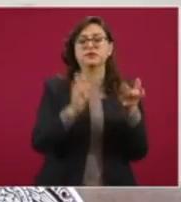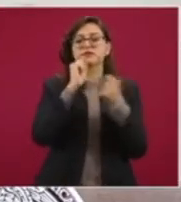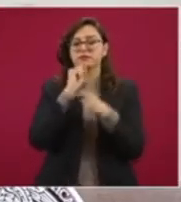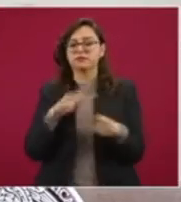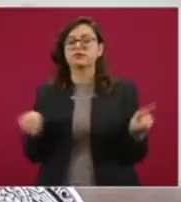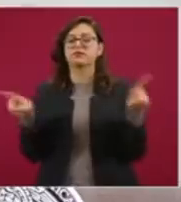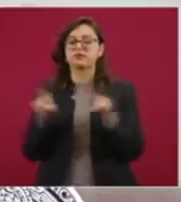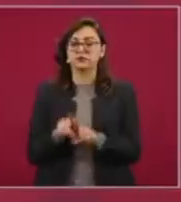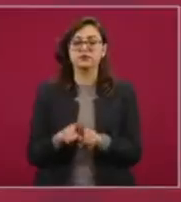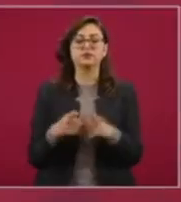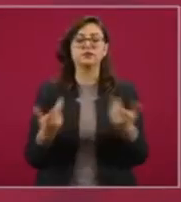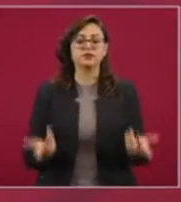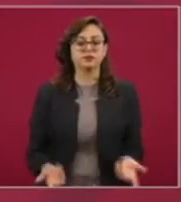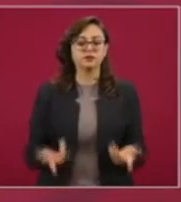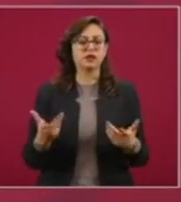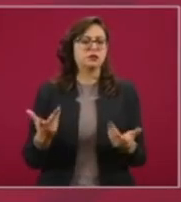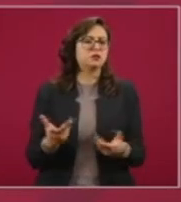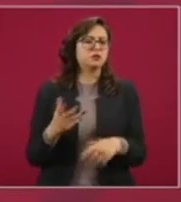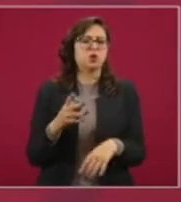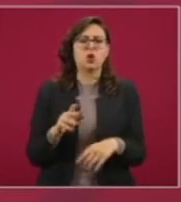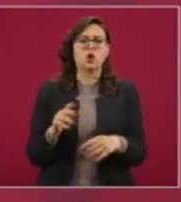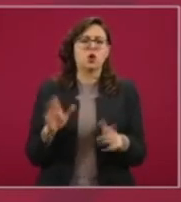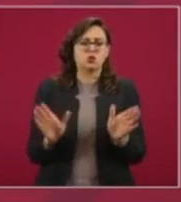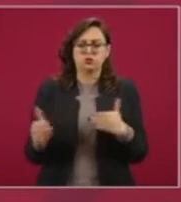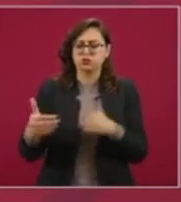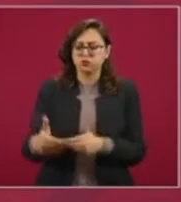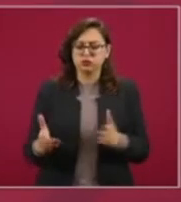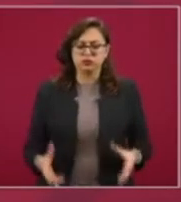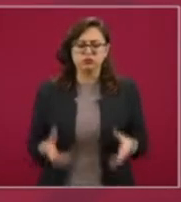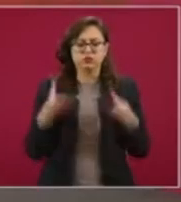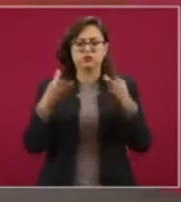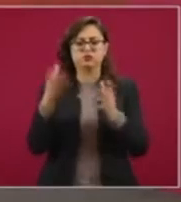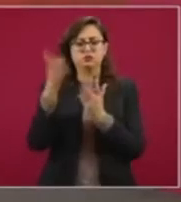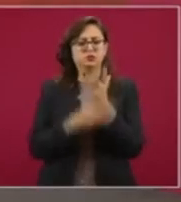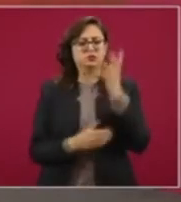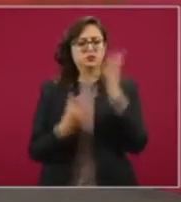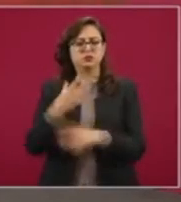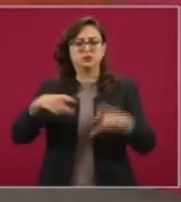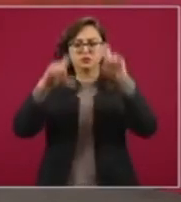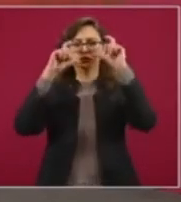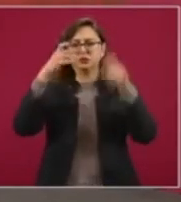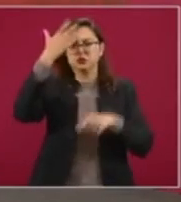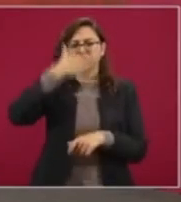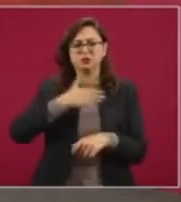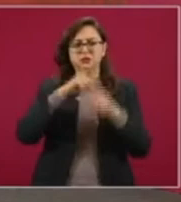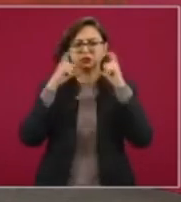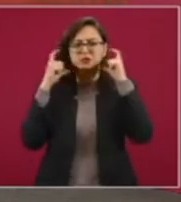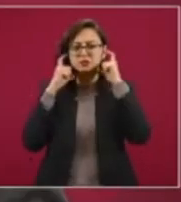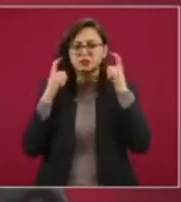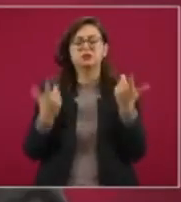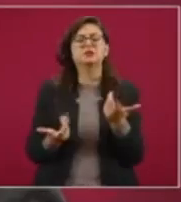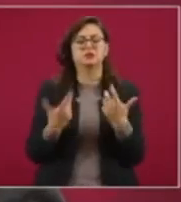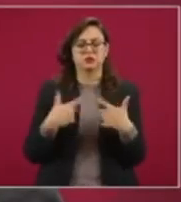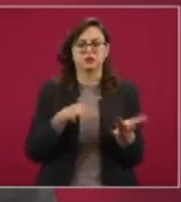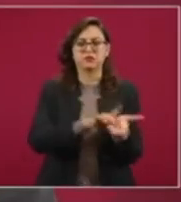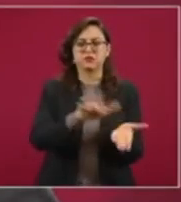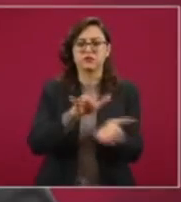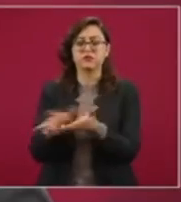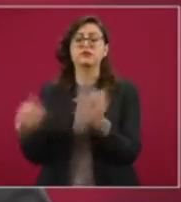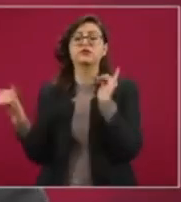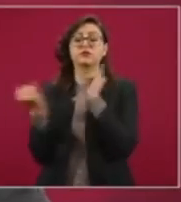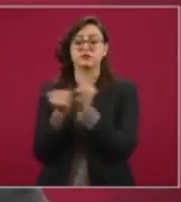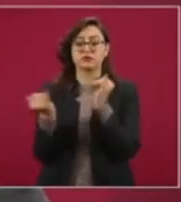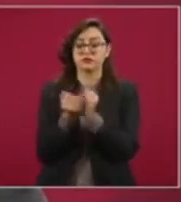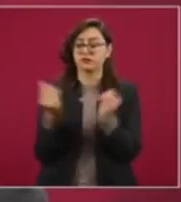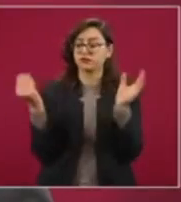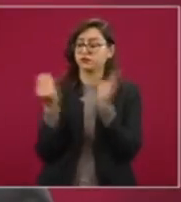de protección de personal a diferentes hospitales y seguimos apoyando en materia de educación a diferentes médicos para lidiar con